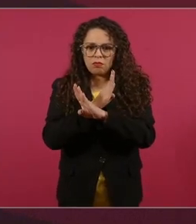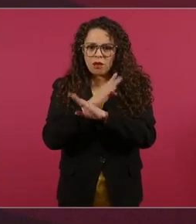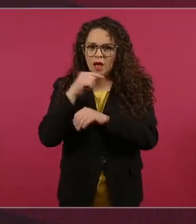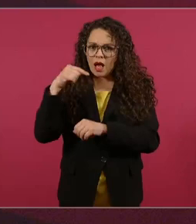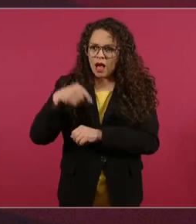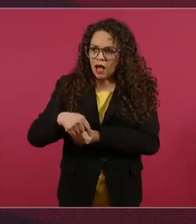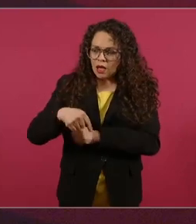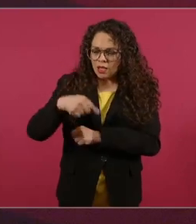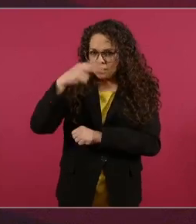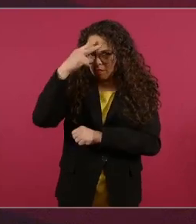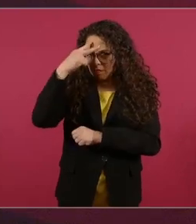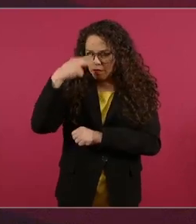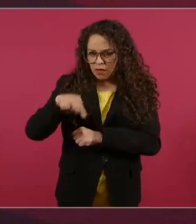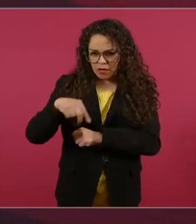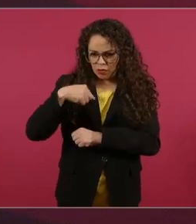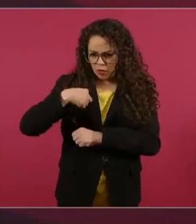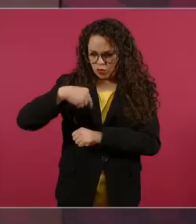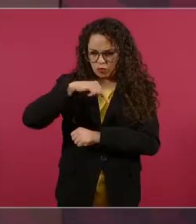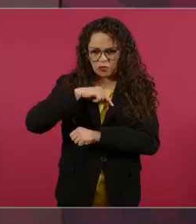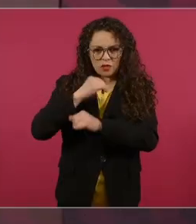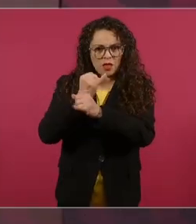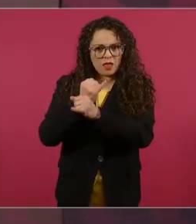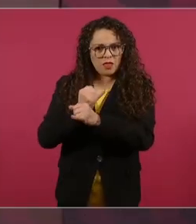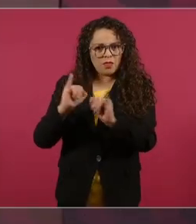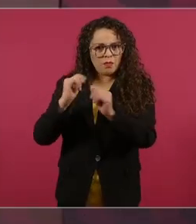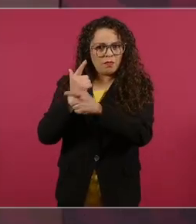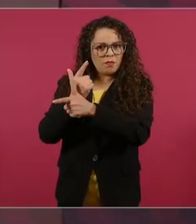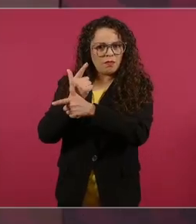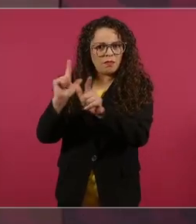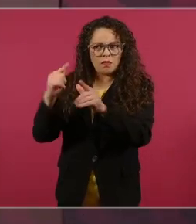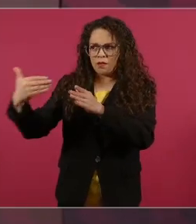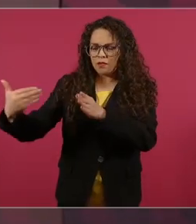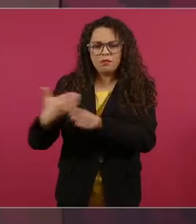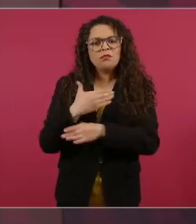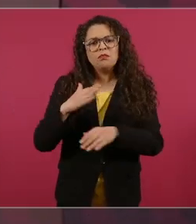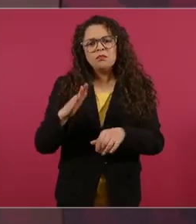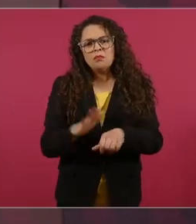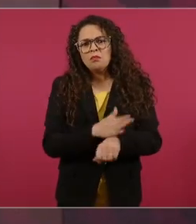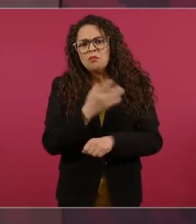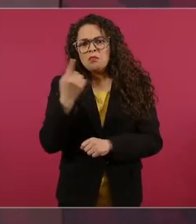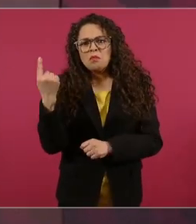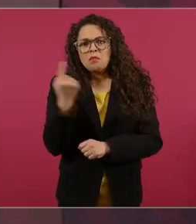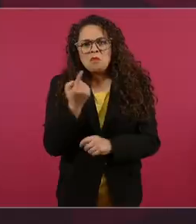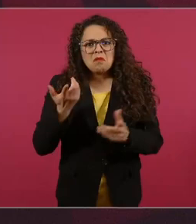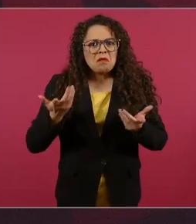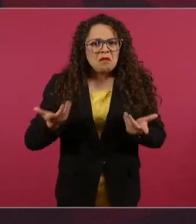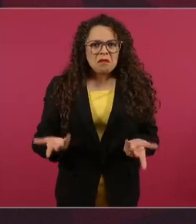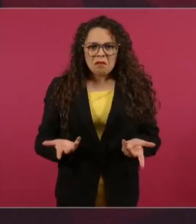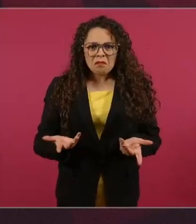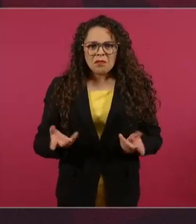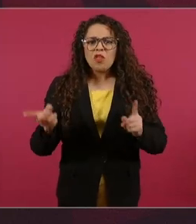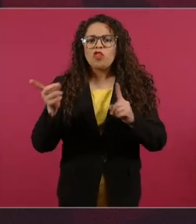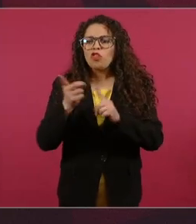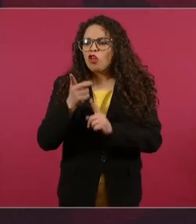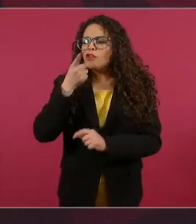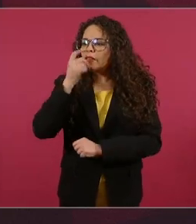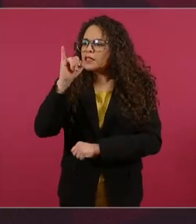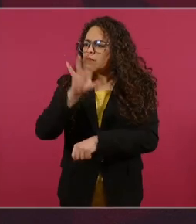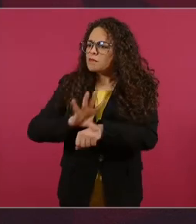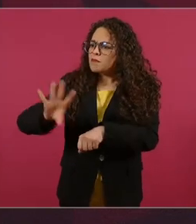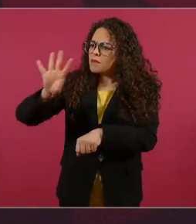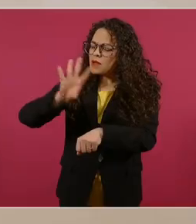de un país independiente, soberano, ¿qué le autoriza? Es